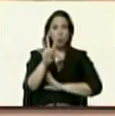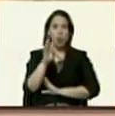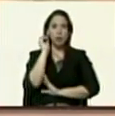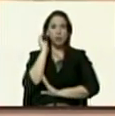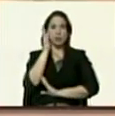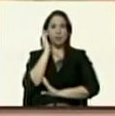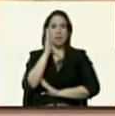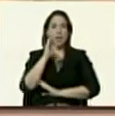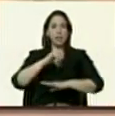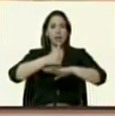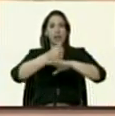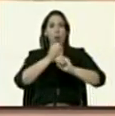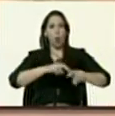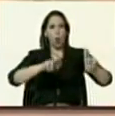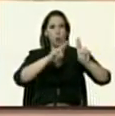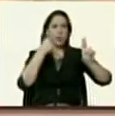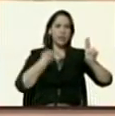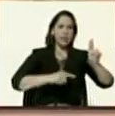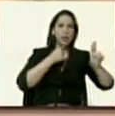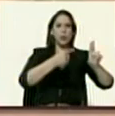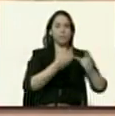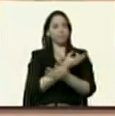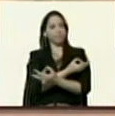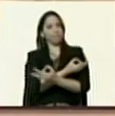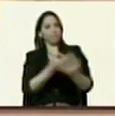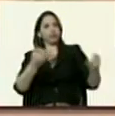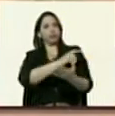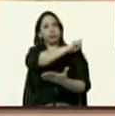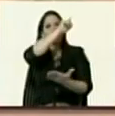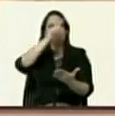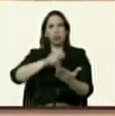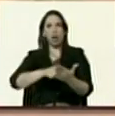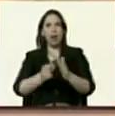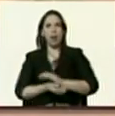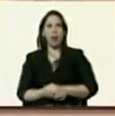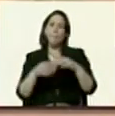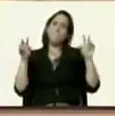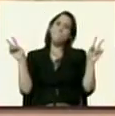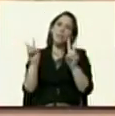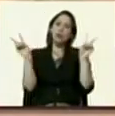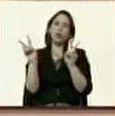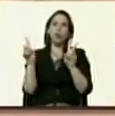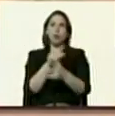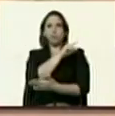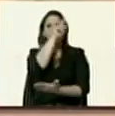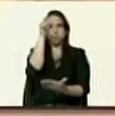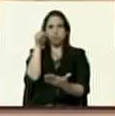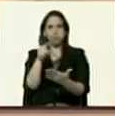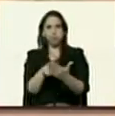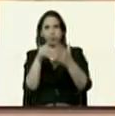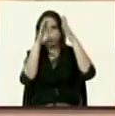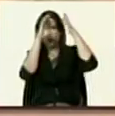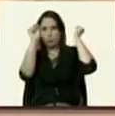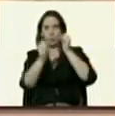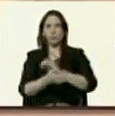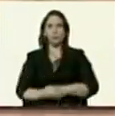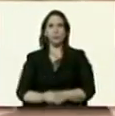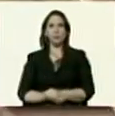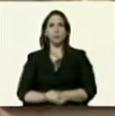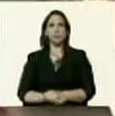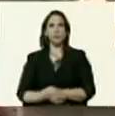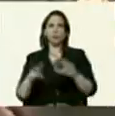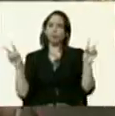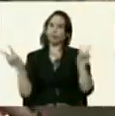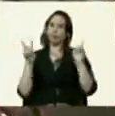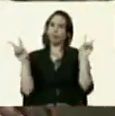Naciones Unidas? Tendríamos que decir: éxito total, victoria diplomática, victoria de